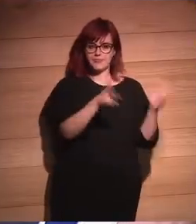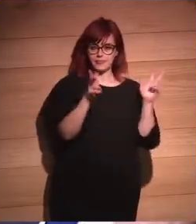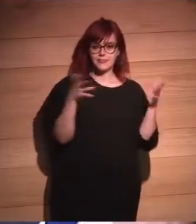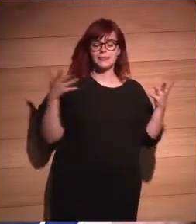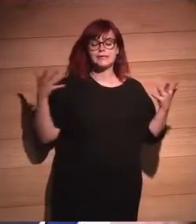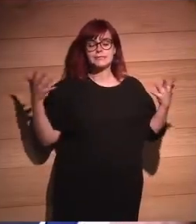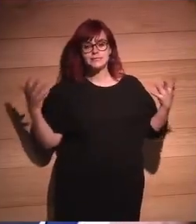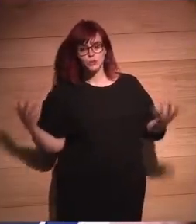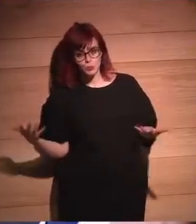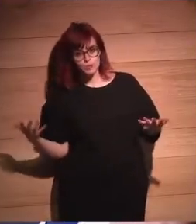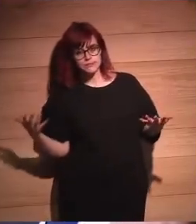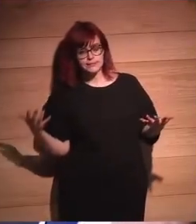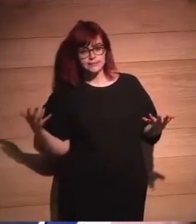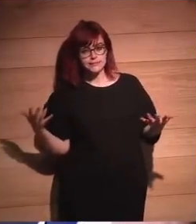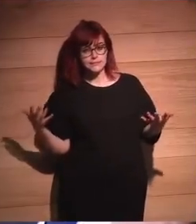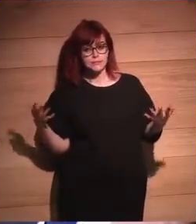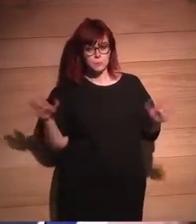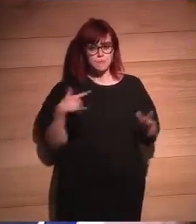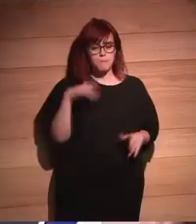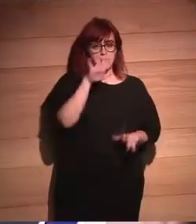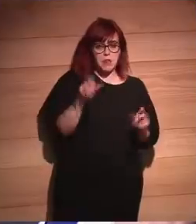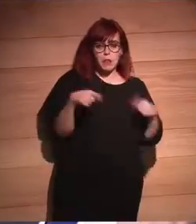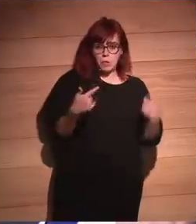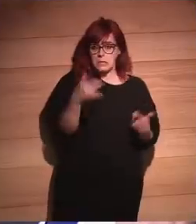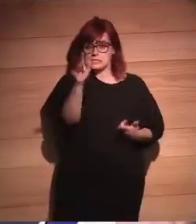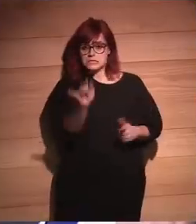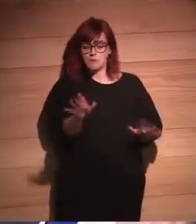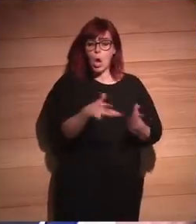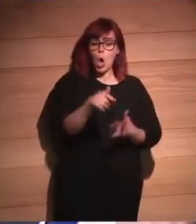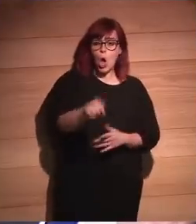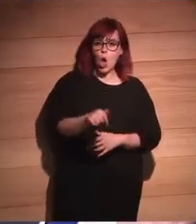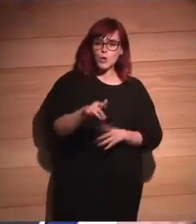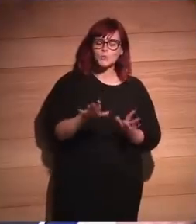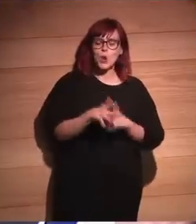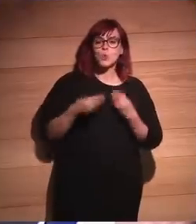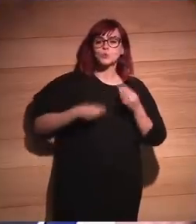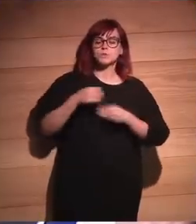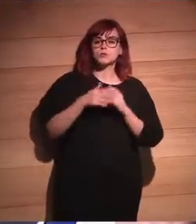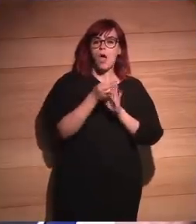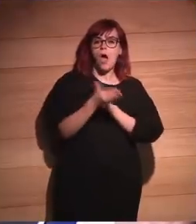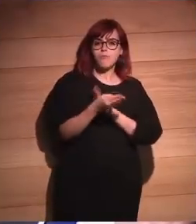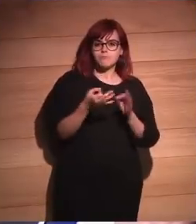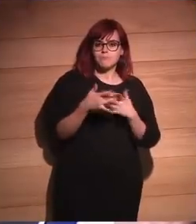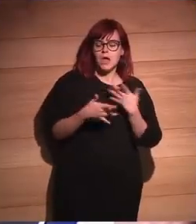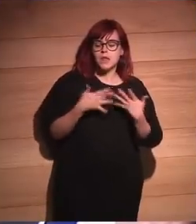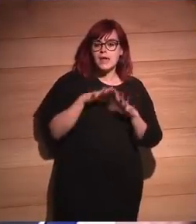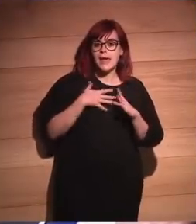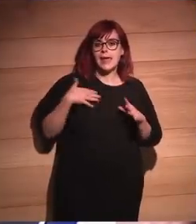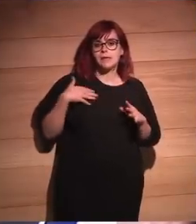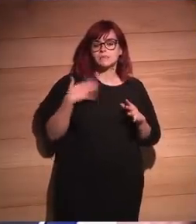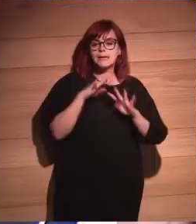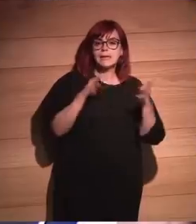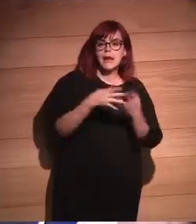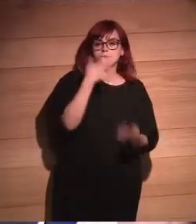Entonces, bueno, eso es algo que nos parece muy natural, ¿no? Que a día de hoy utilicemos una aplicación del tipo que sea en Internet,